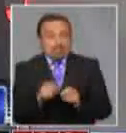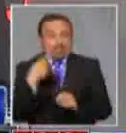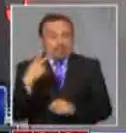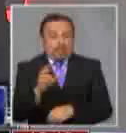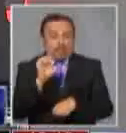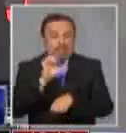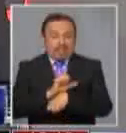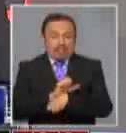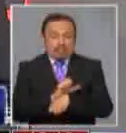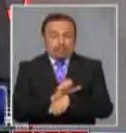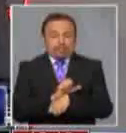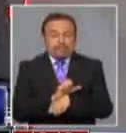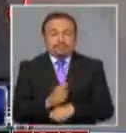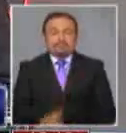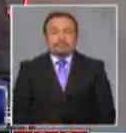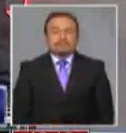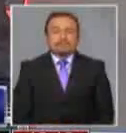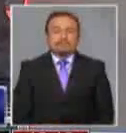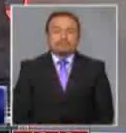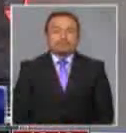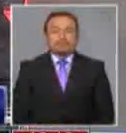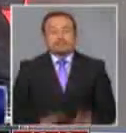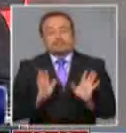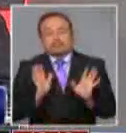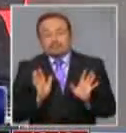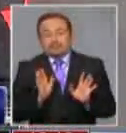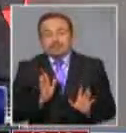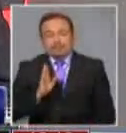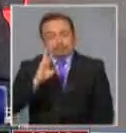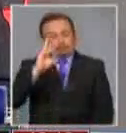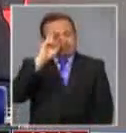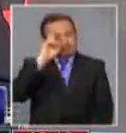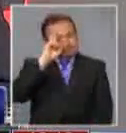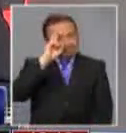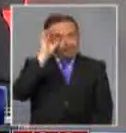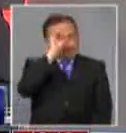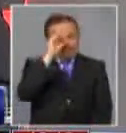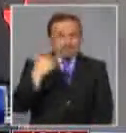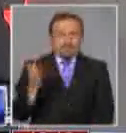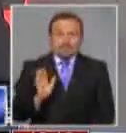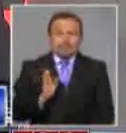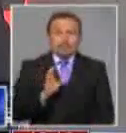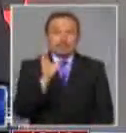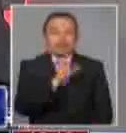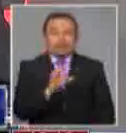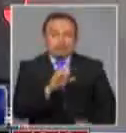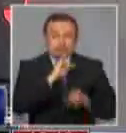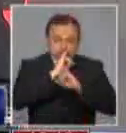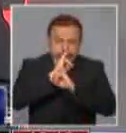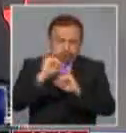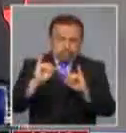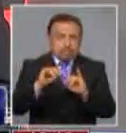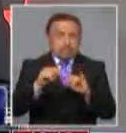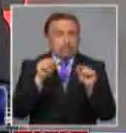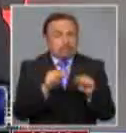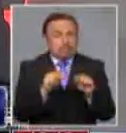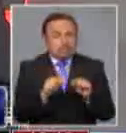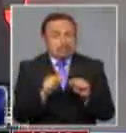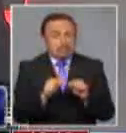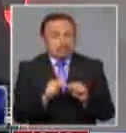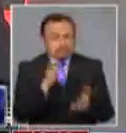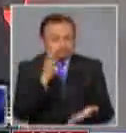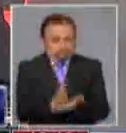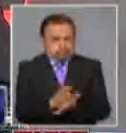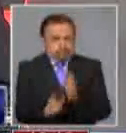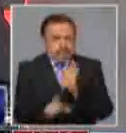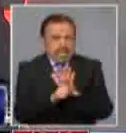del estado eh Me parece bastante extraño eh las personas que están anunciando esta aplicación